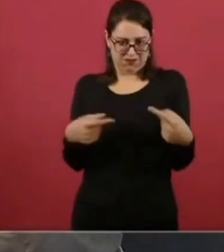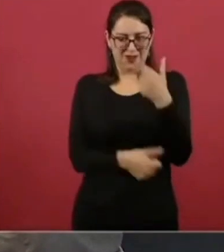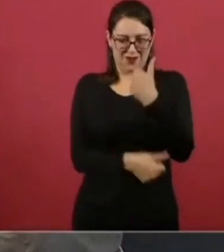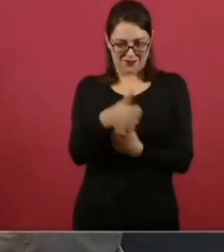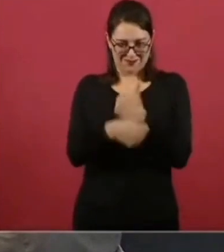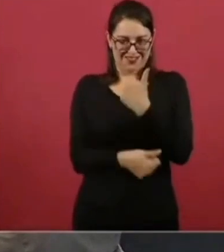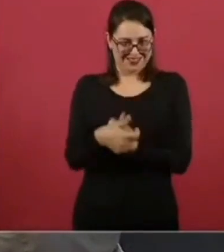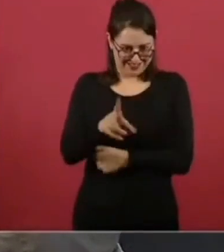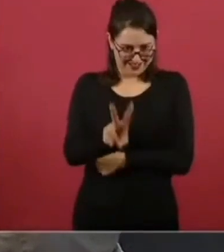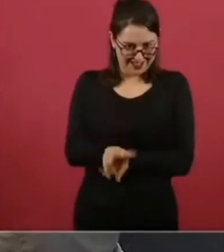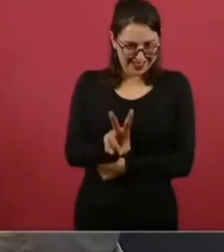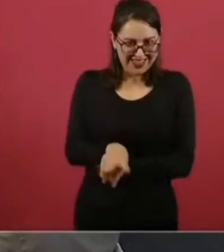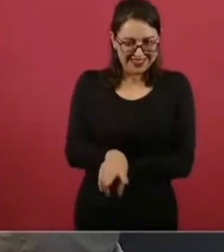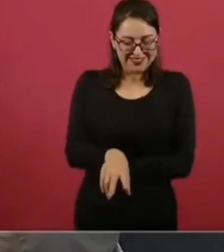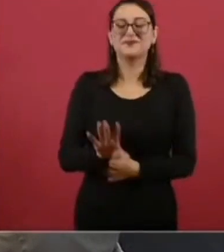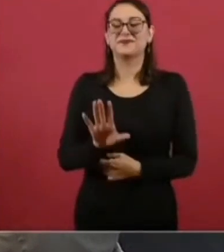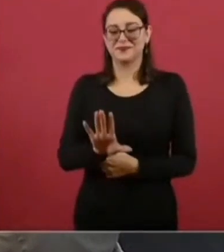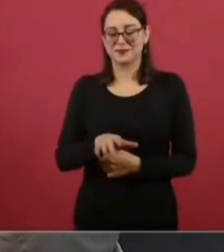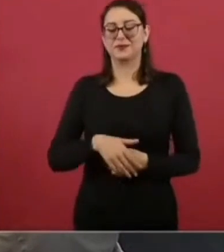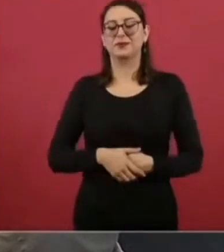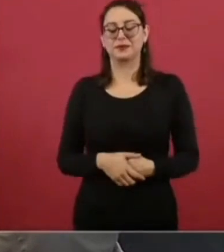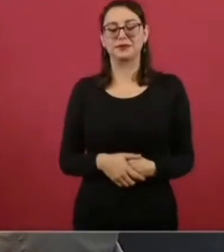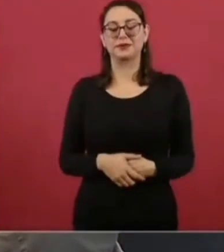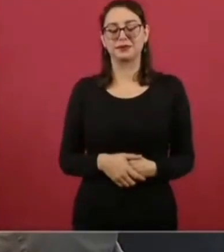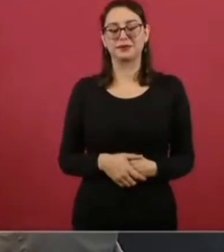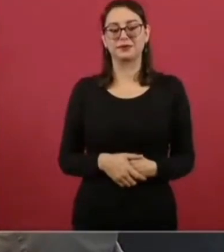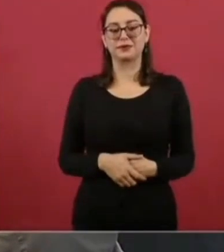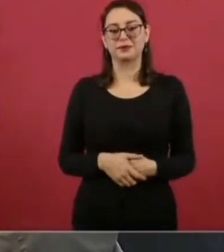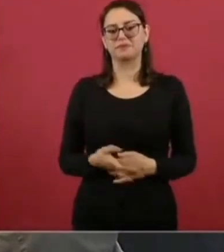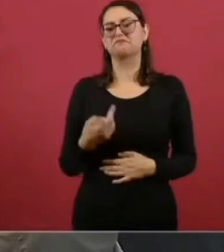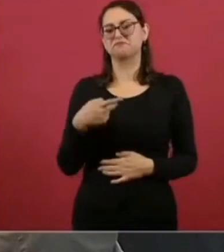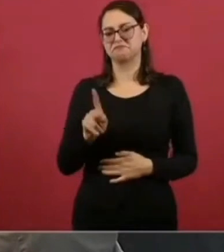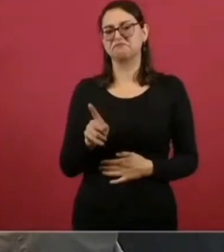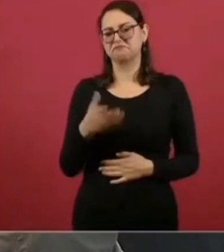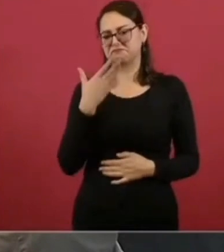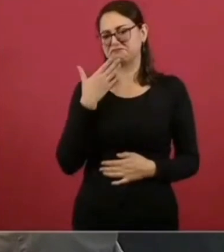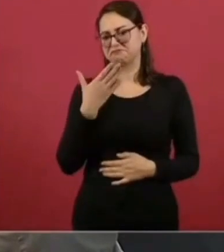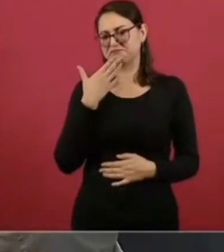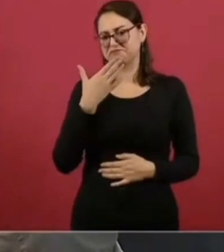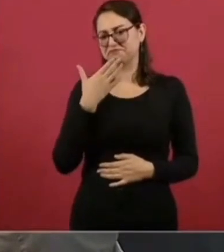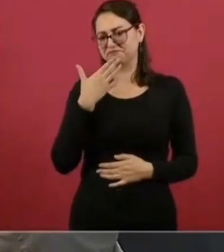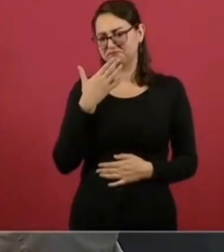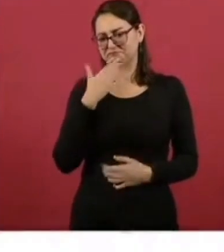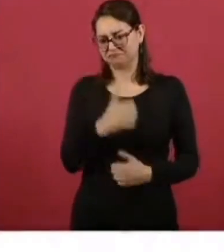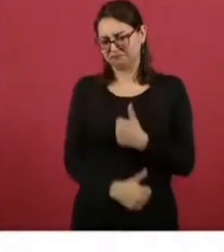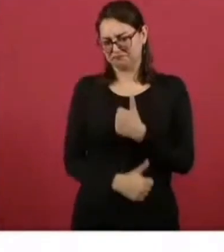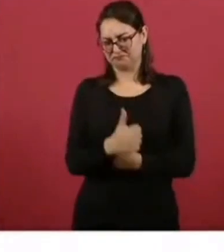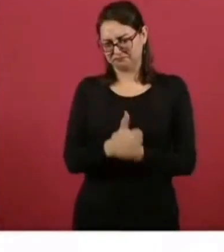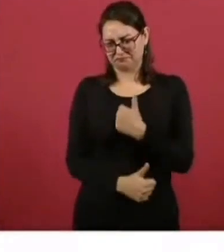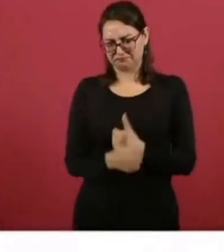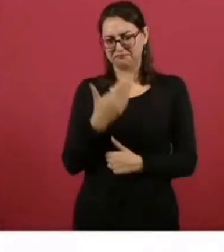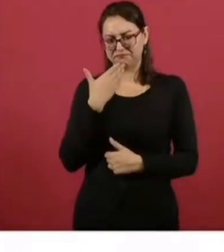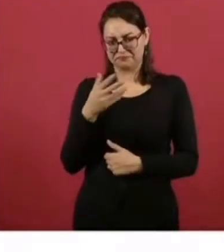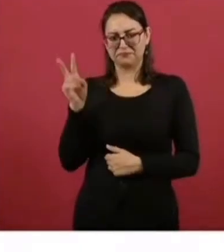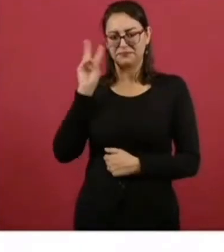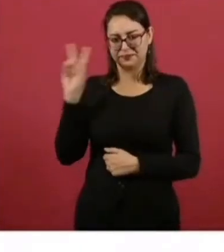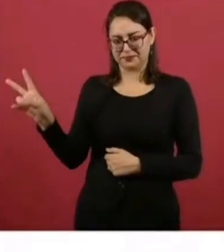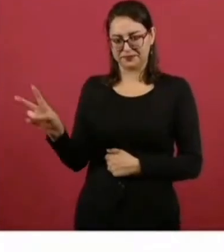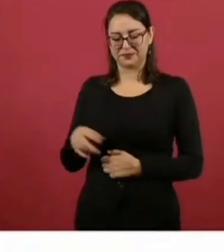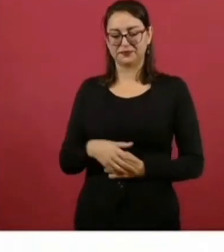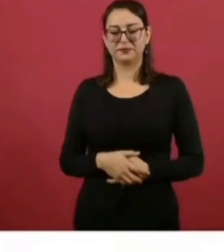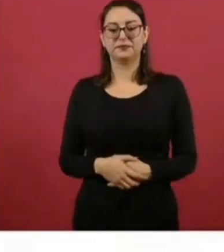Bueno. Pero está muy bien que haya competencia. En cualquier